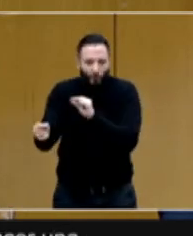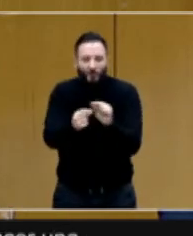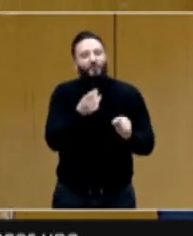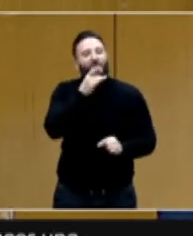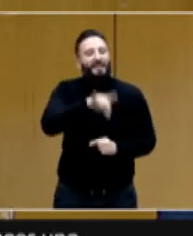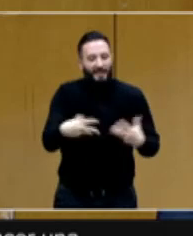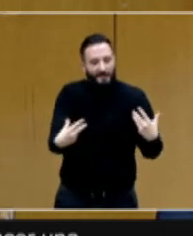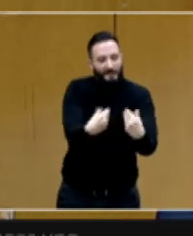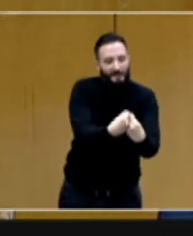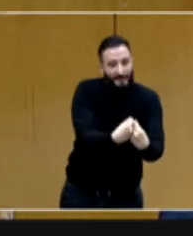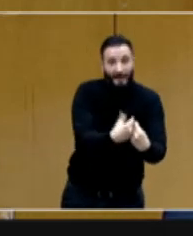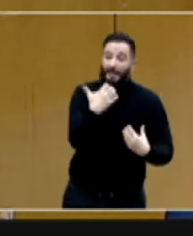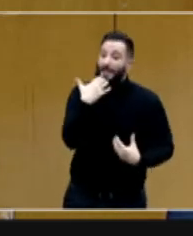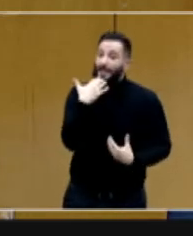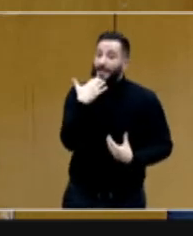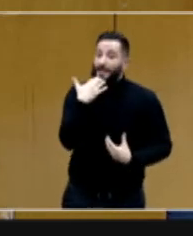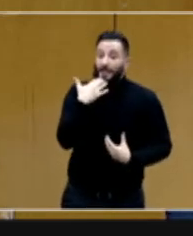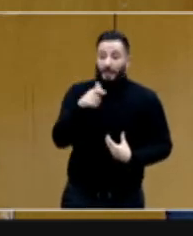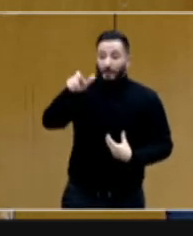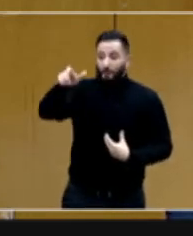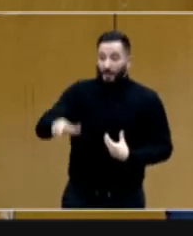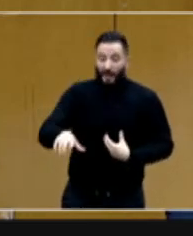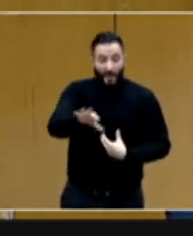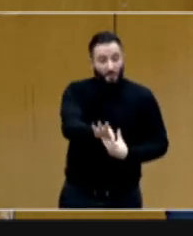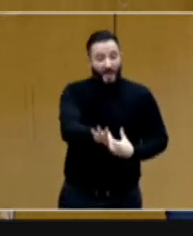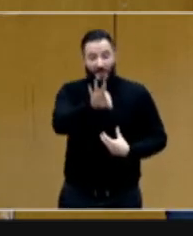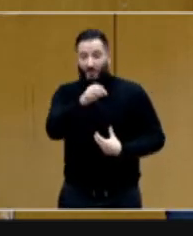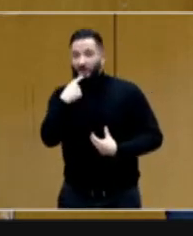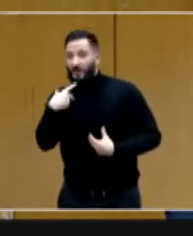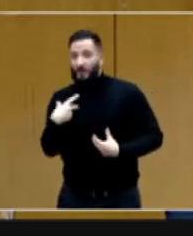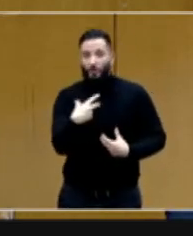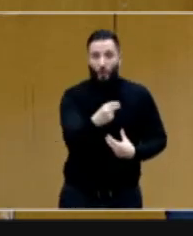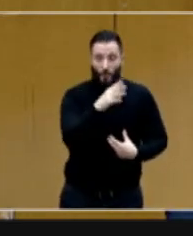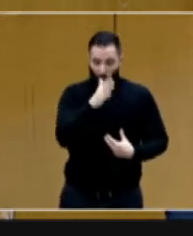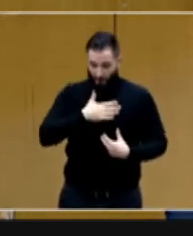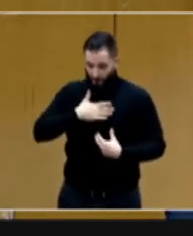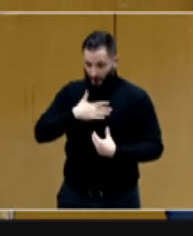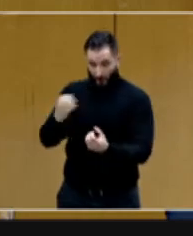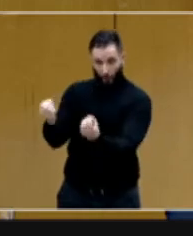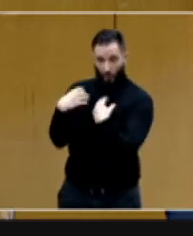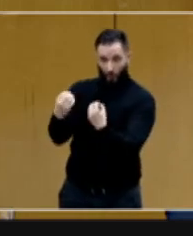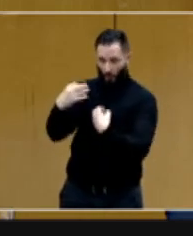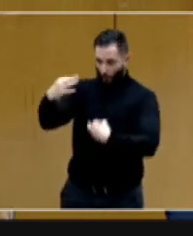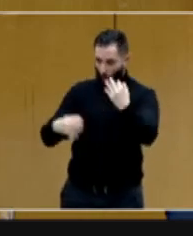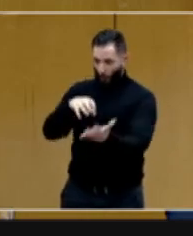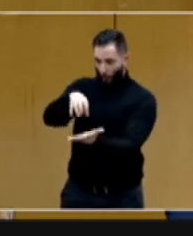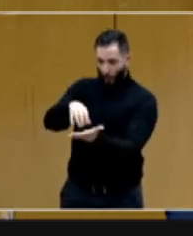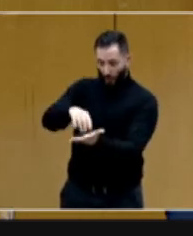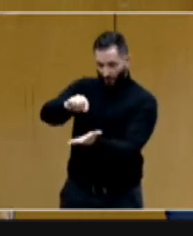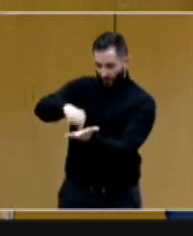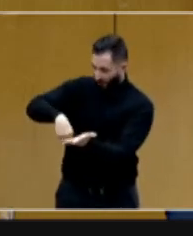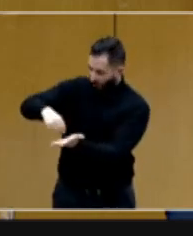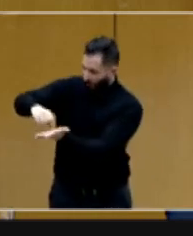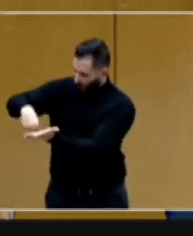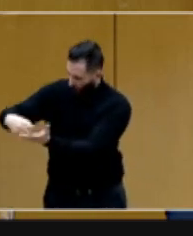se nieguen alguien a tomar esa decisión porque a mí que me ha tocado ese tema en un juzgado y firmando el caso niño decidió